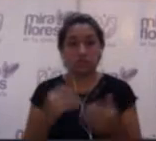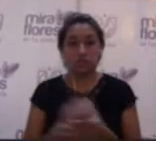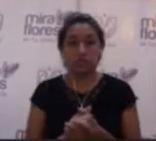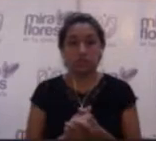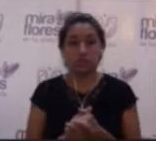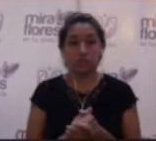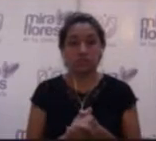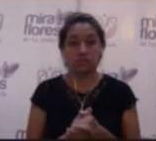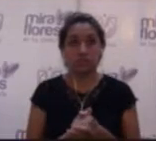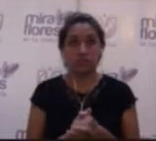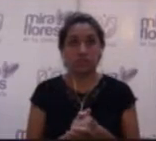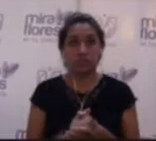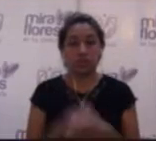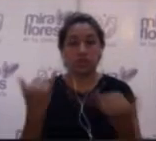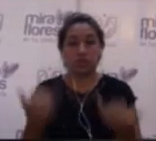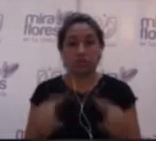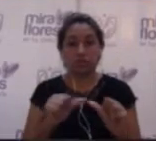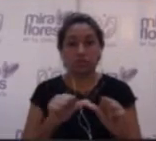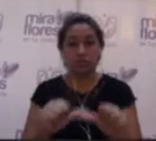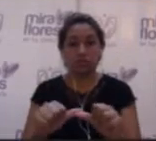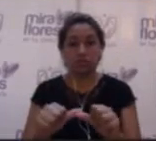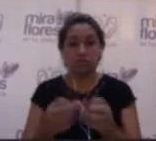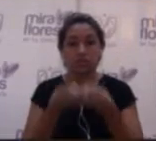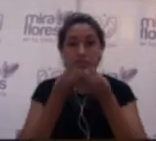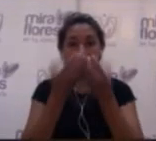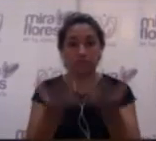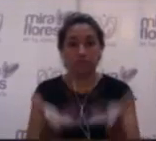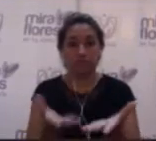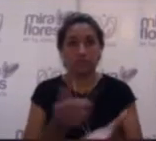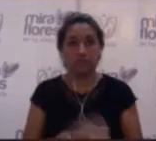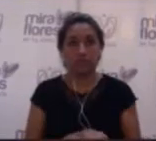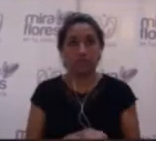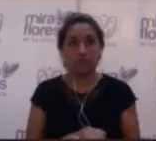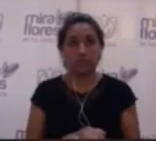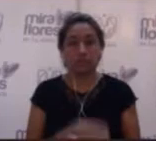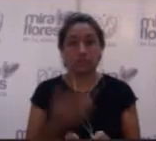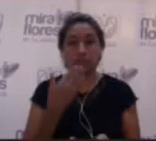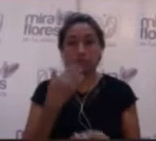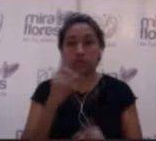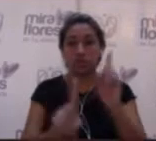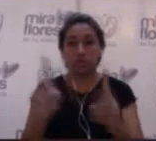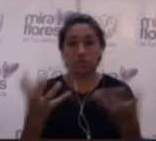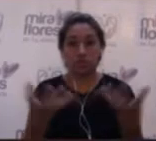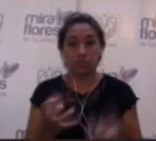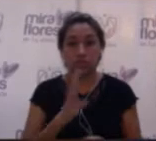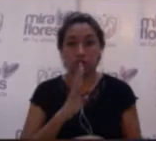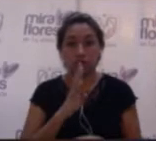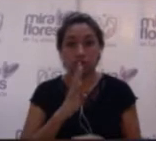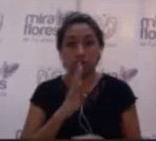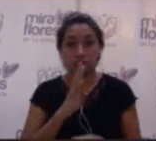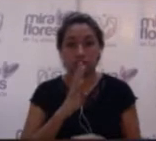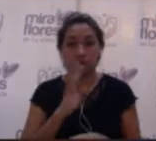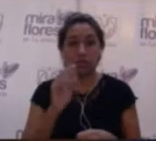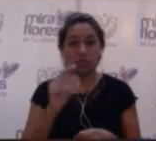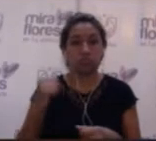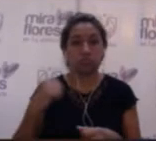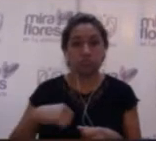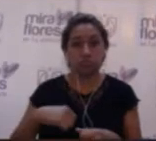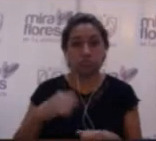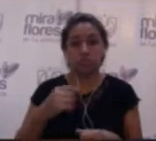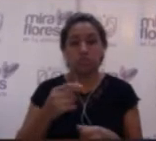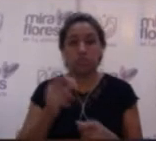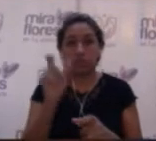sentido. Vamos a lo que son informes. Ofrezco el uso de la palabra por si alguna regidora o regidor